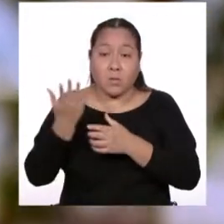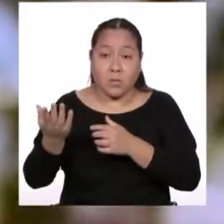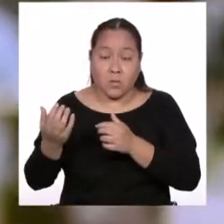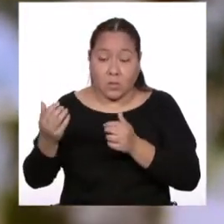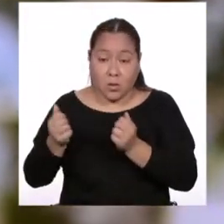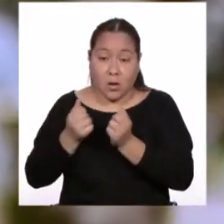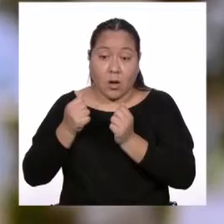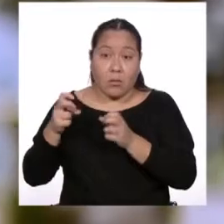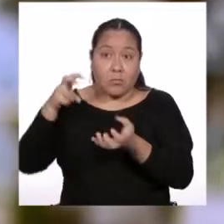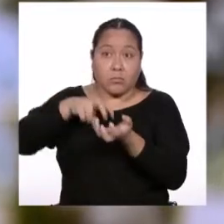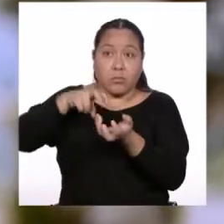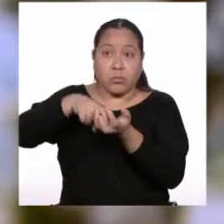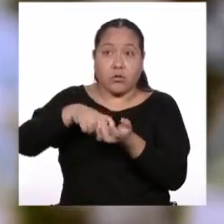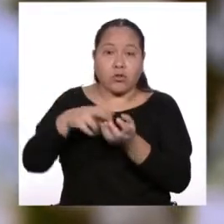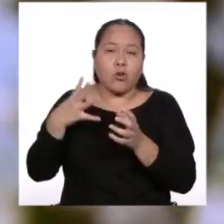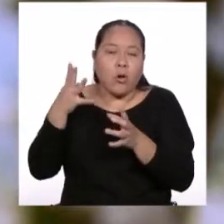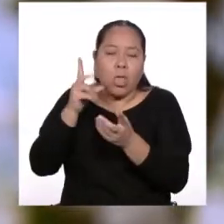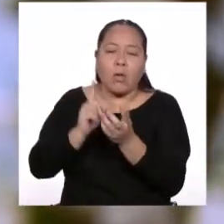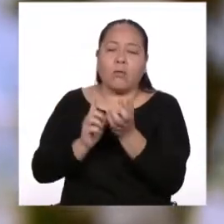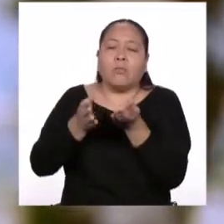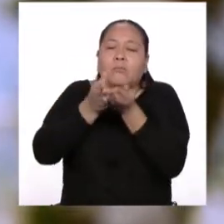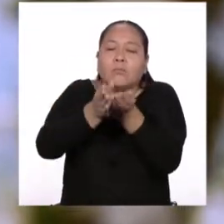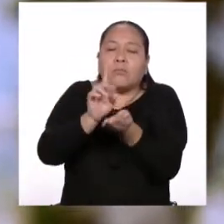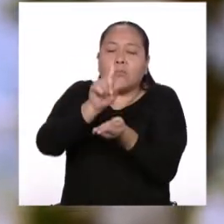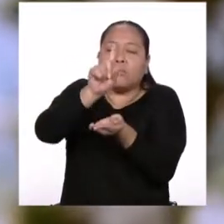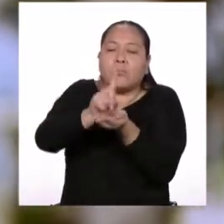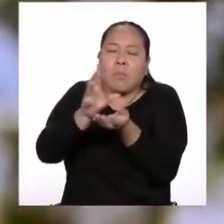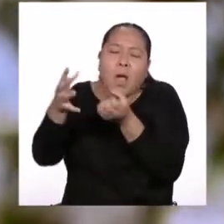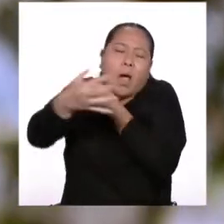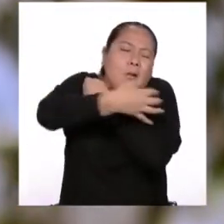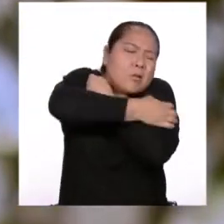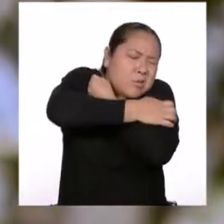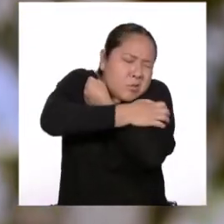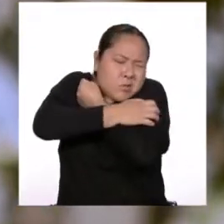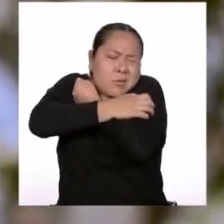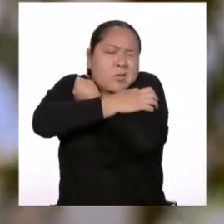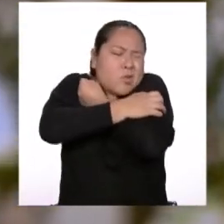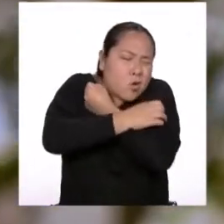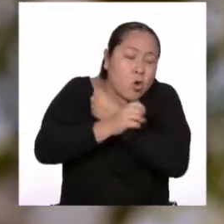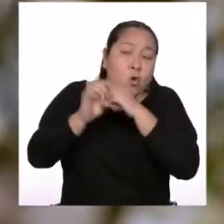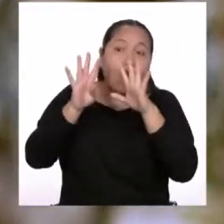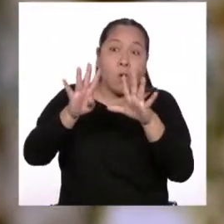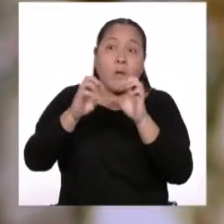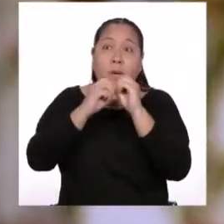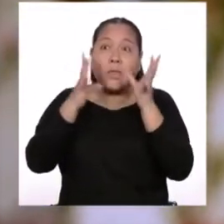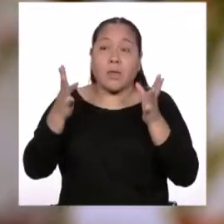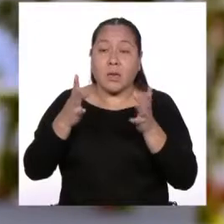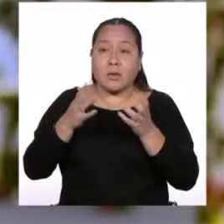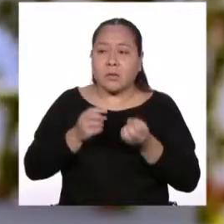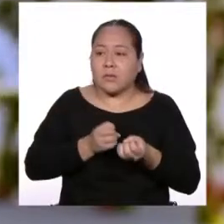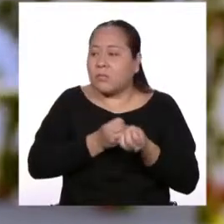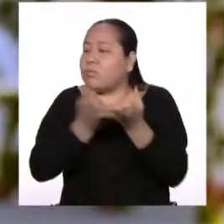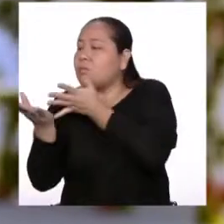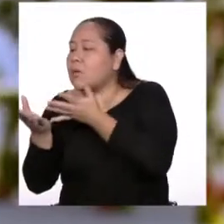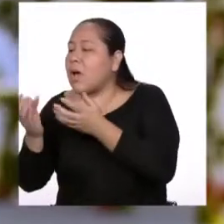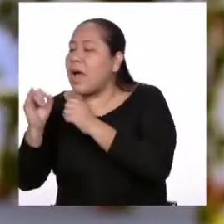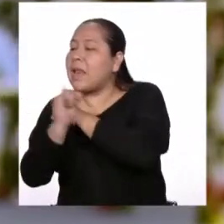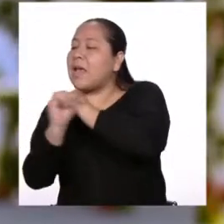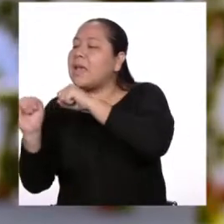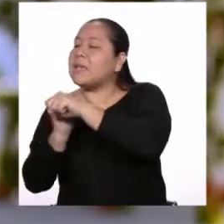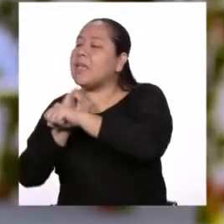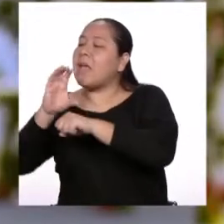yo, abrazado a la quilla de mi nave, aguanté durante 9 días, hasta que los dioses me echaron a la isla donde habita Calipso.